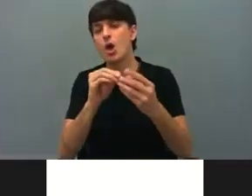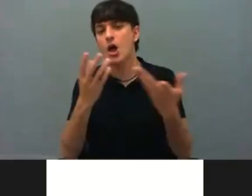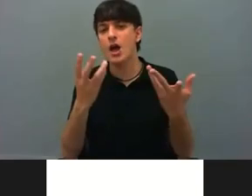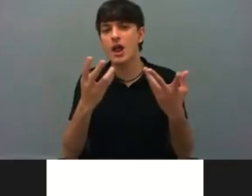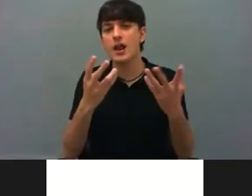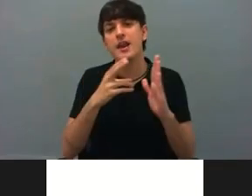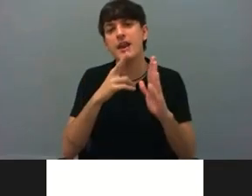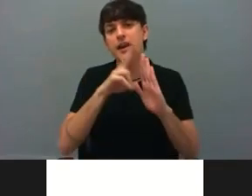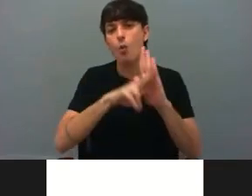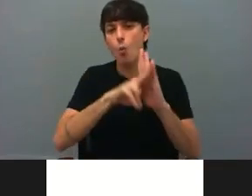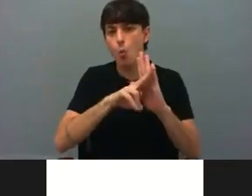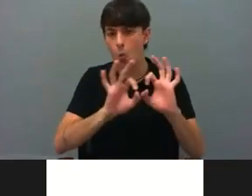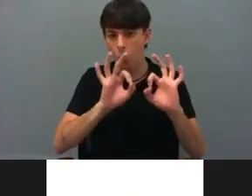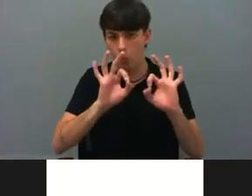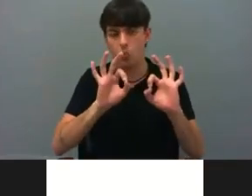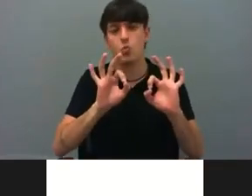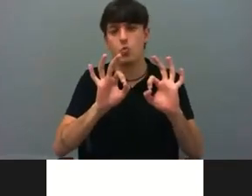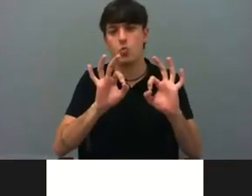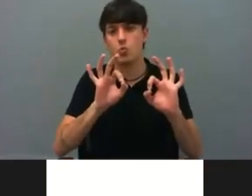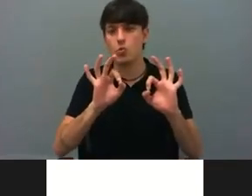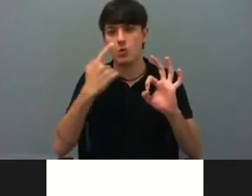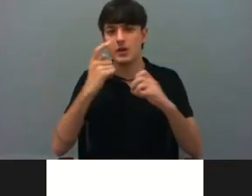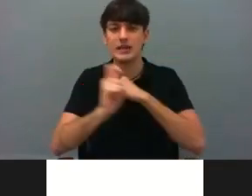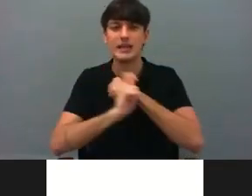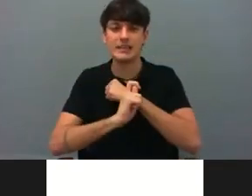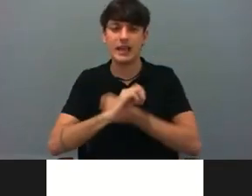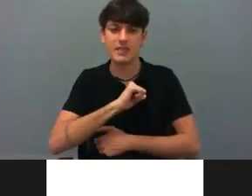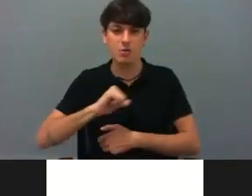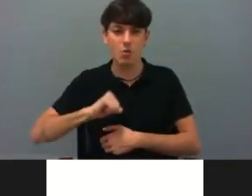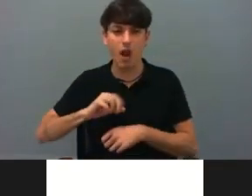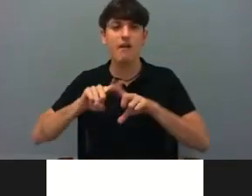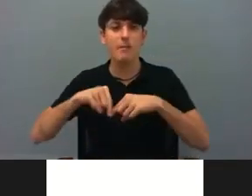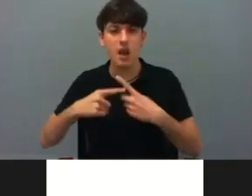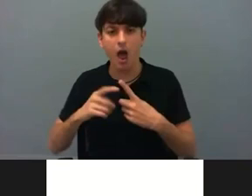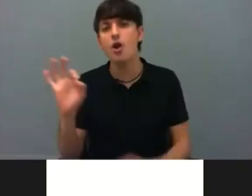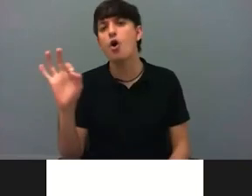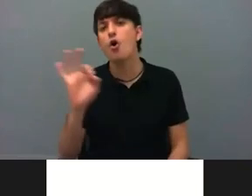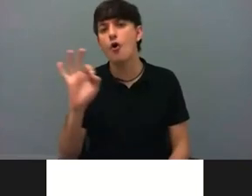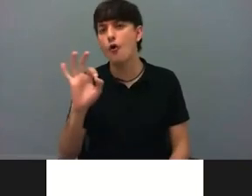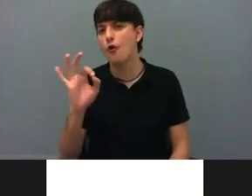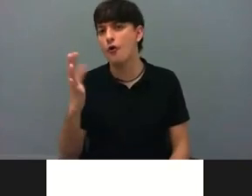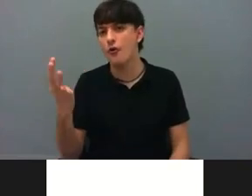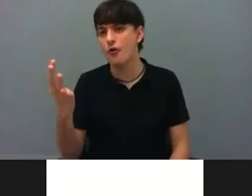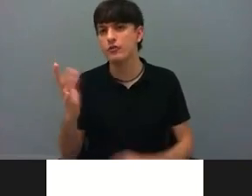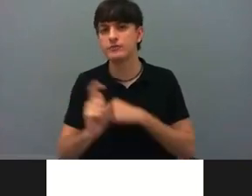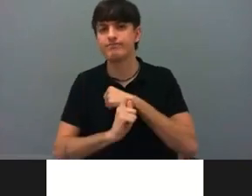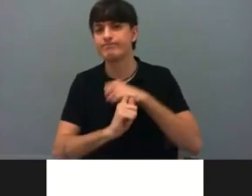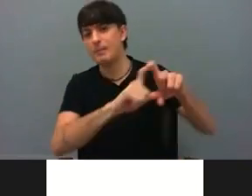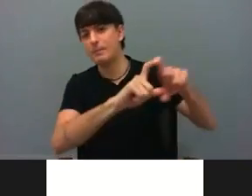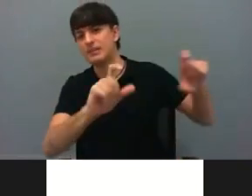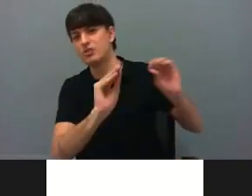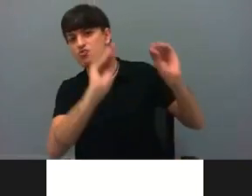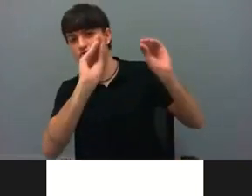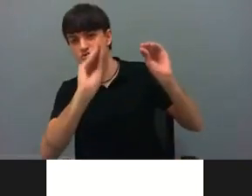no naturalidad de que quede a estrategias individuales familiares o a estrategias que quiera hacer la empresa, sino